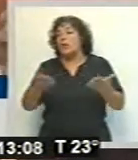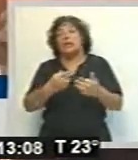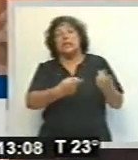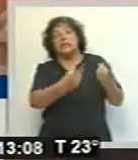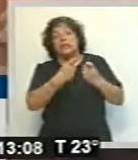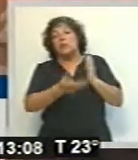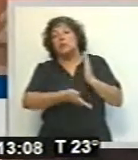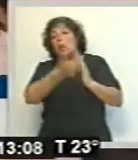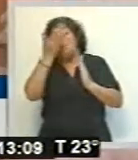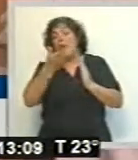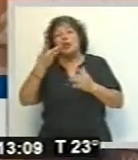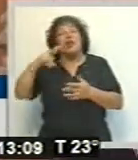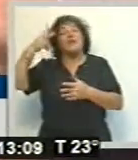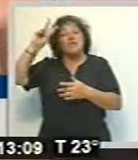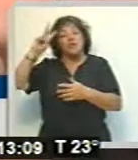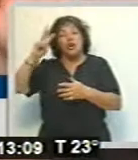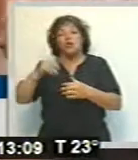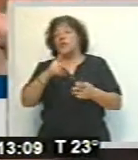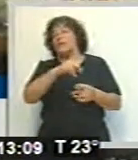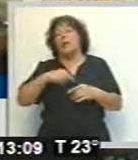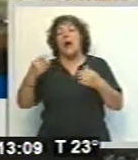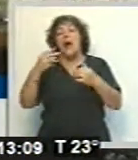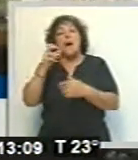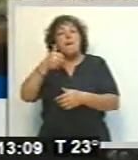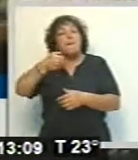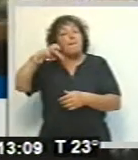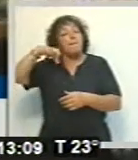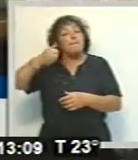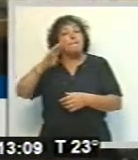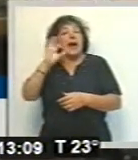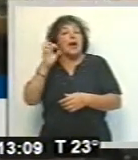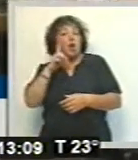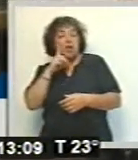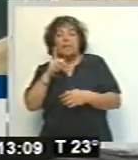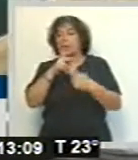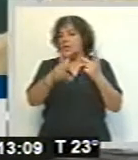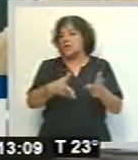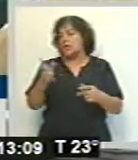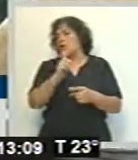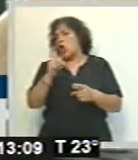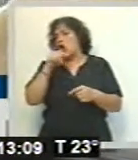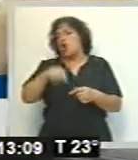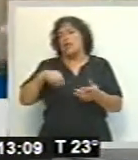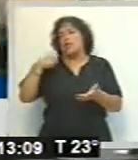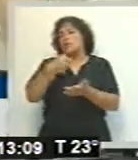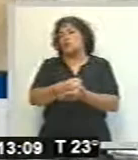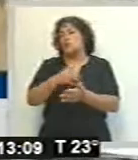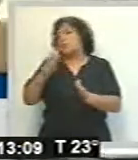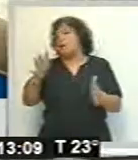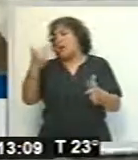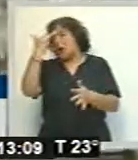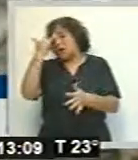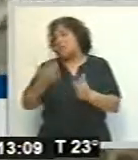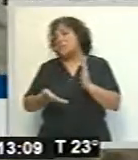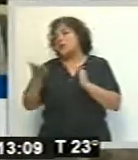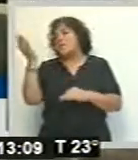un aumento que compense la inflación, y venga Parodi y diga, no, mirá, tengo este presupuesto que prevé nada más que un 15% de aumento en el gasto